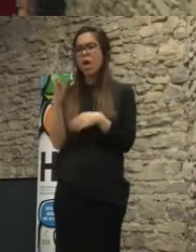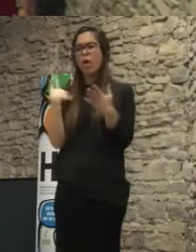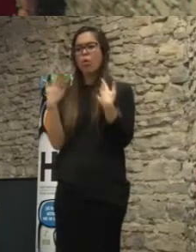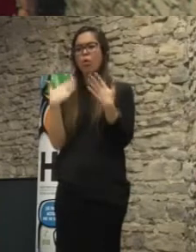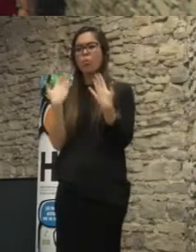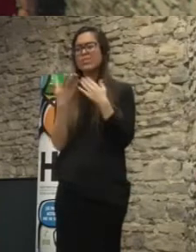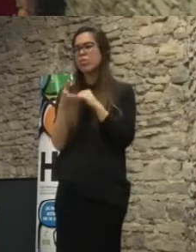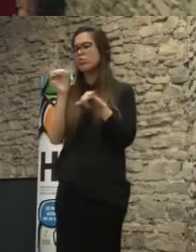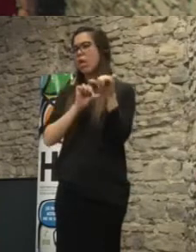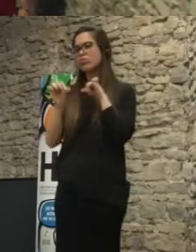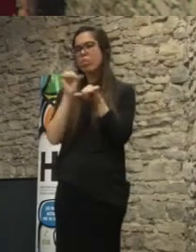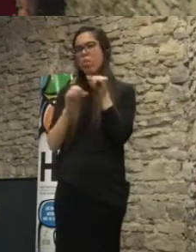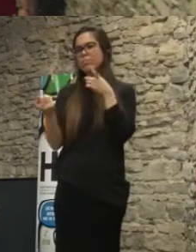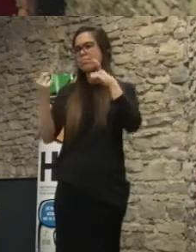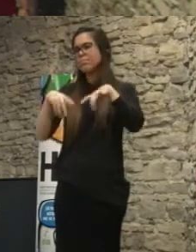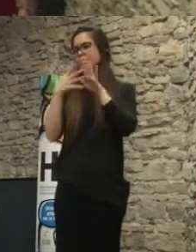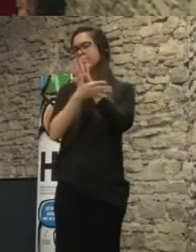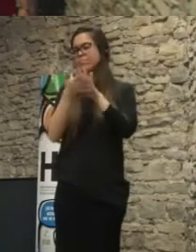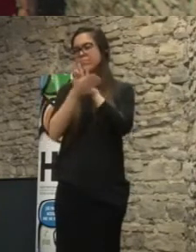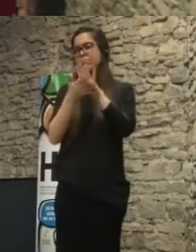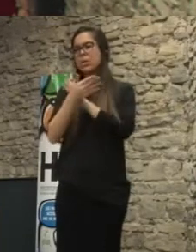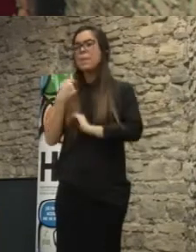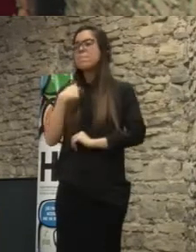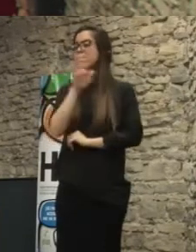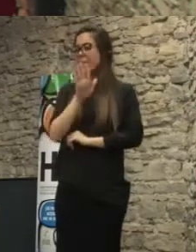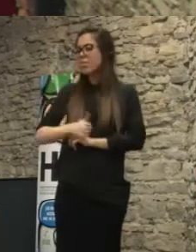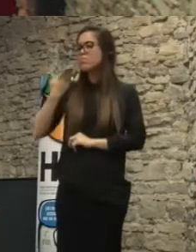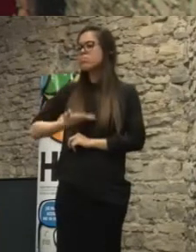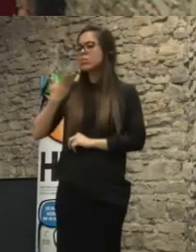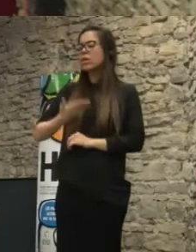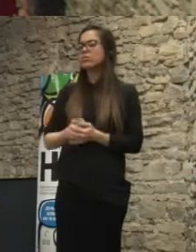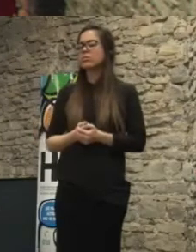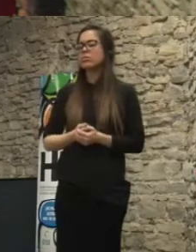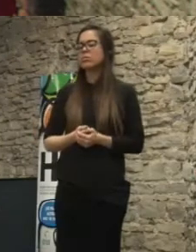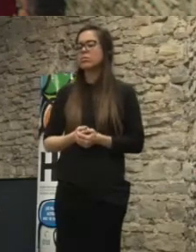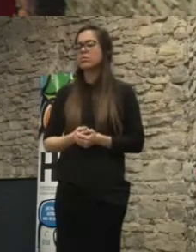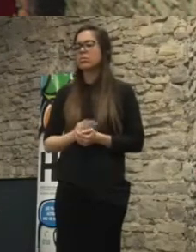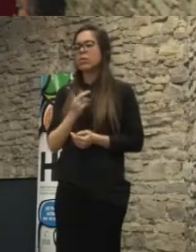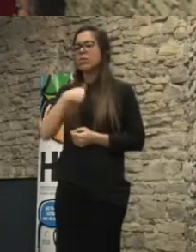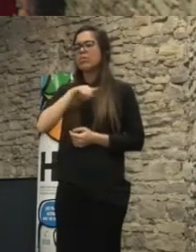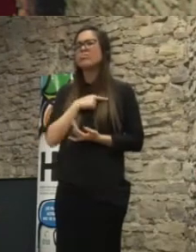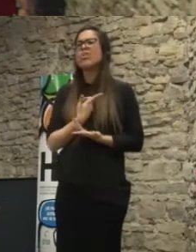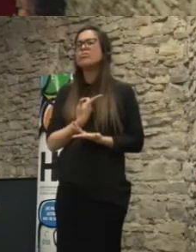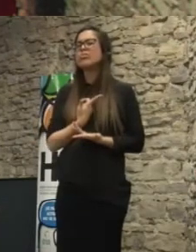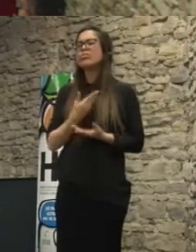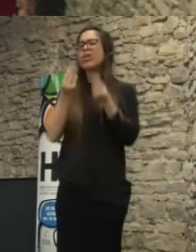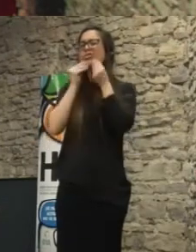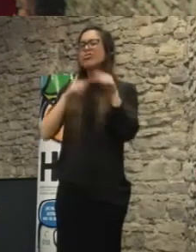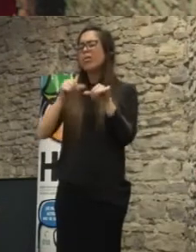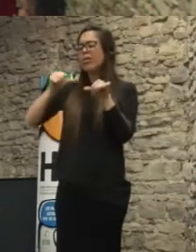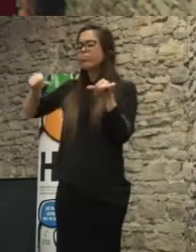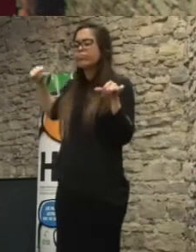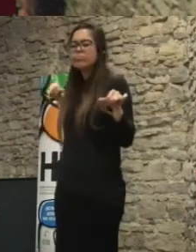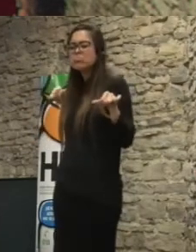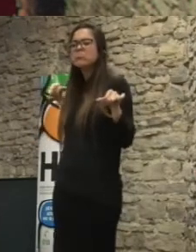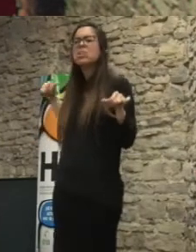con asociaciones, a mí me parece muy importante, es decir, ¿qué memoria histórica tenemos desde el punto de vista de una asociación? Asociaciones que